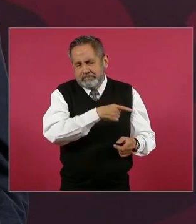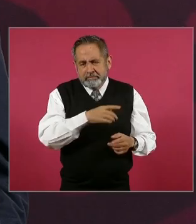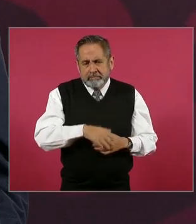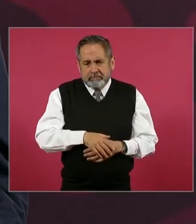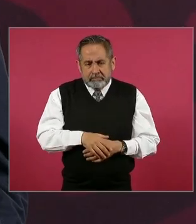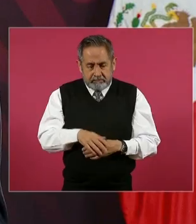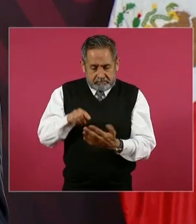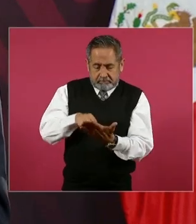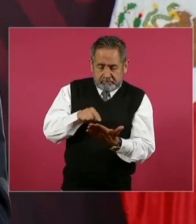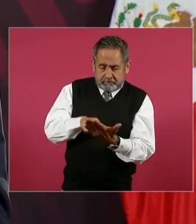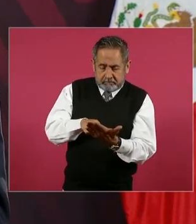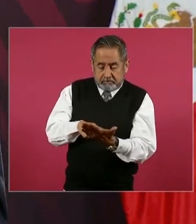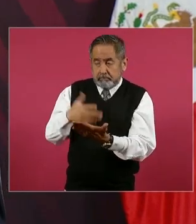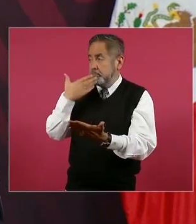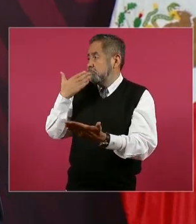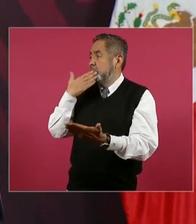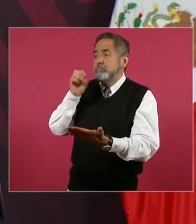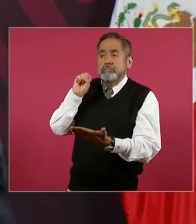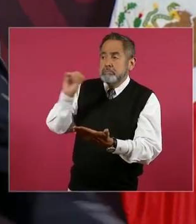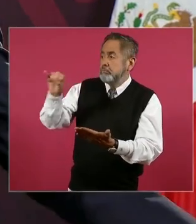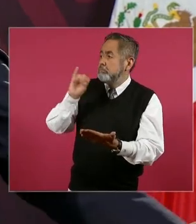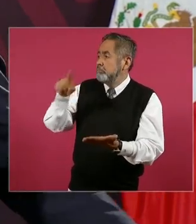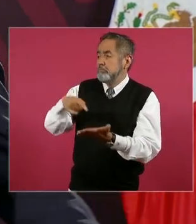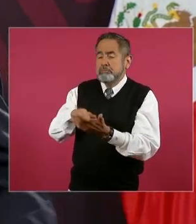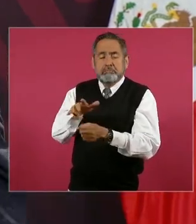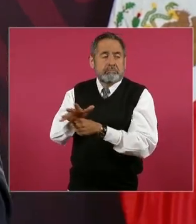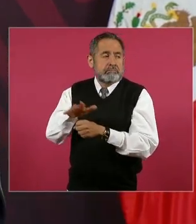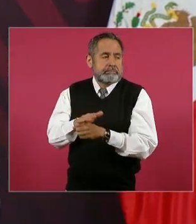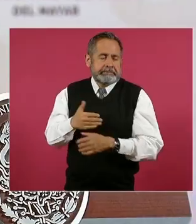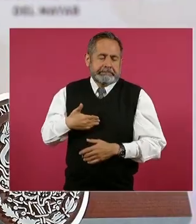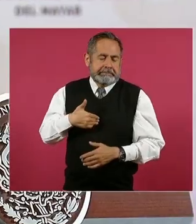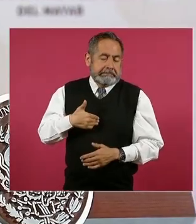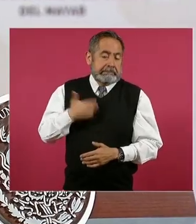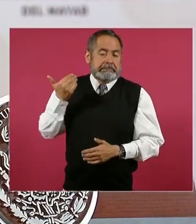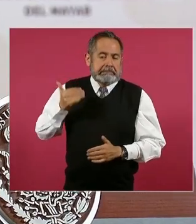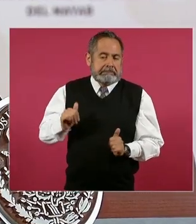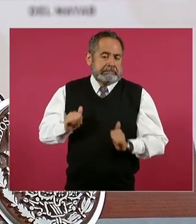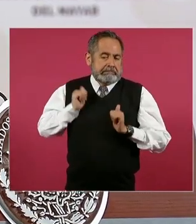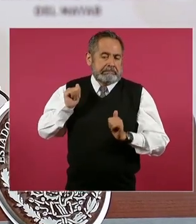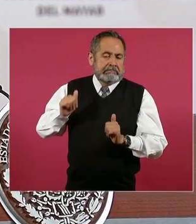ayudaba ese marco legal no decían nada